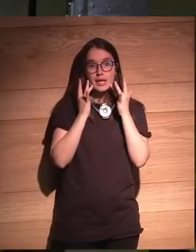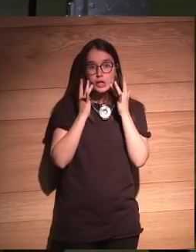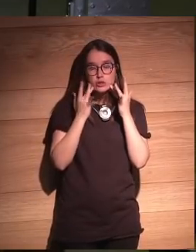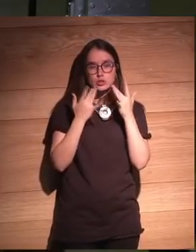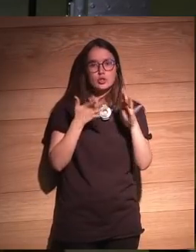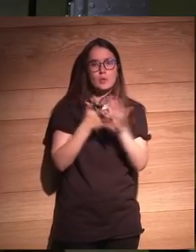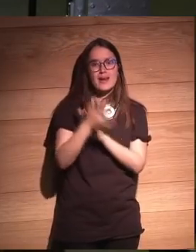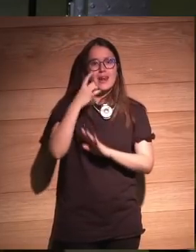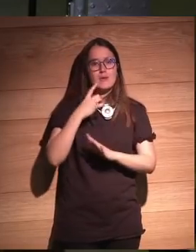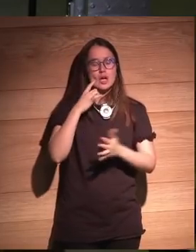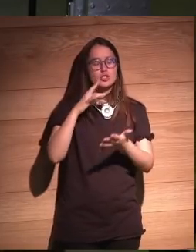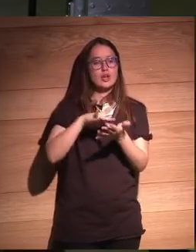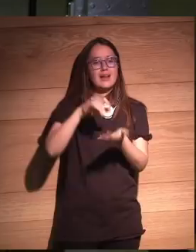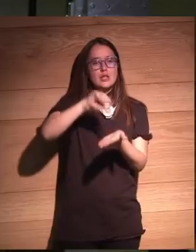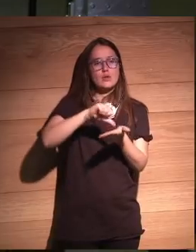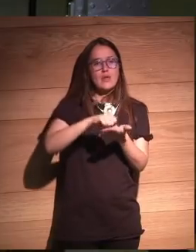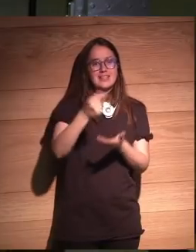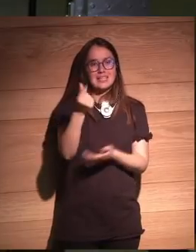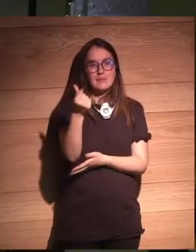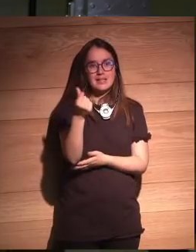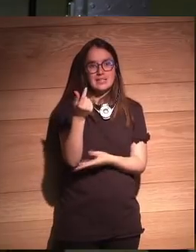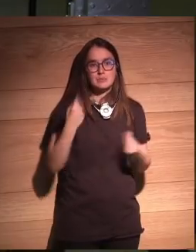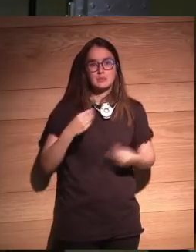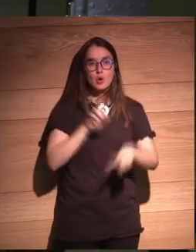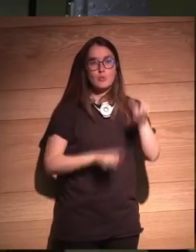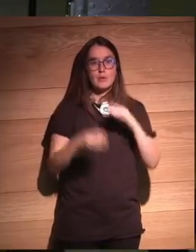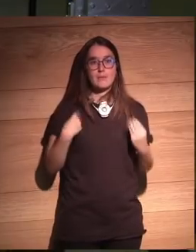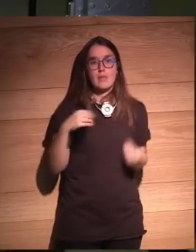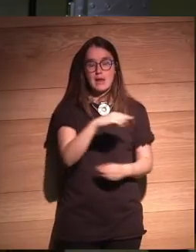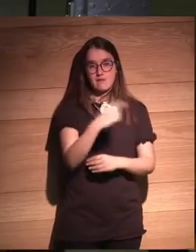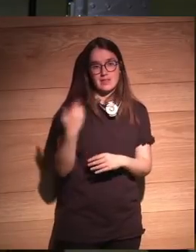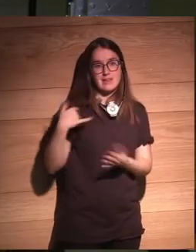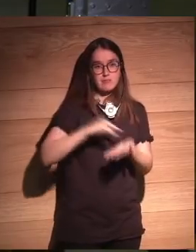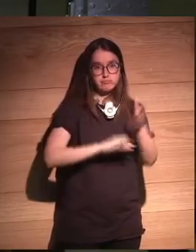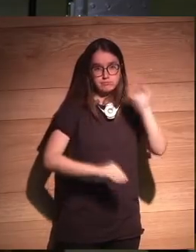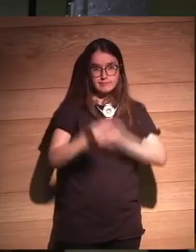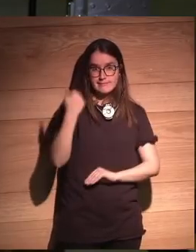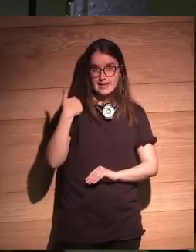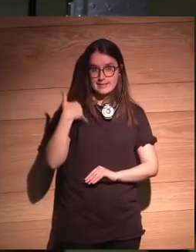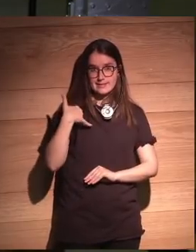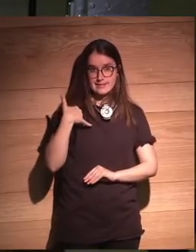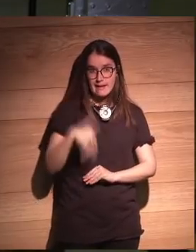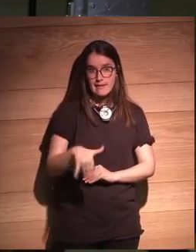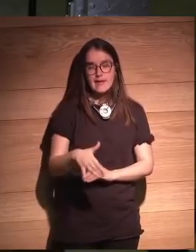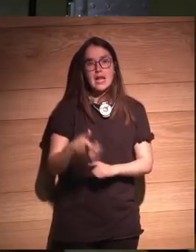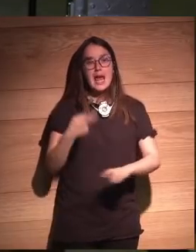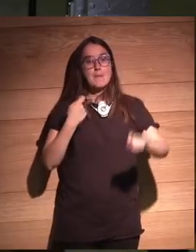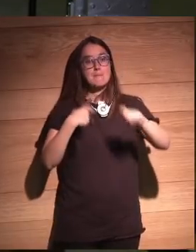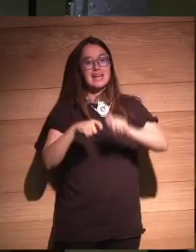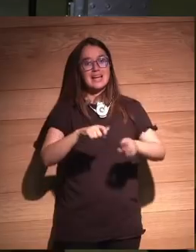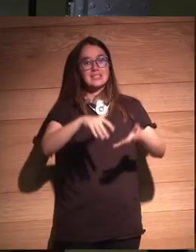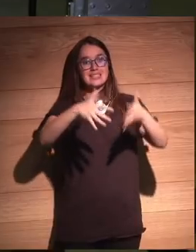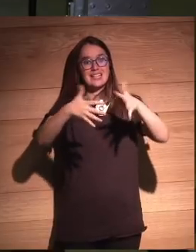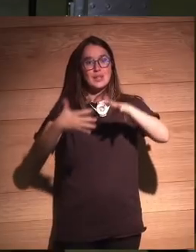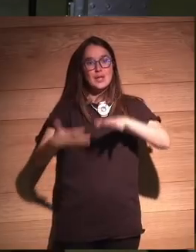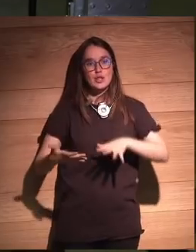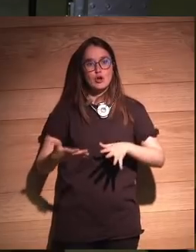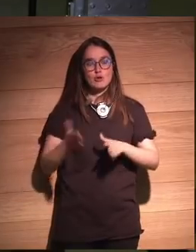de las ciudades capitalistas donde el problema de la vivienda haya estado resuelto, la mercantilización